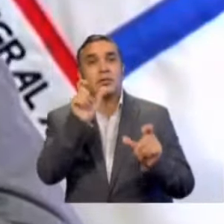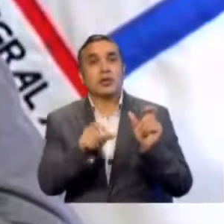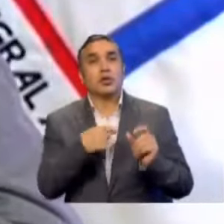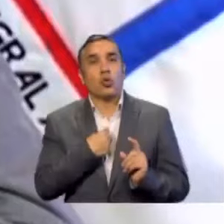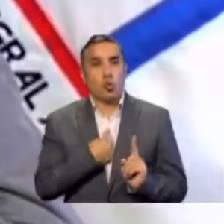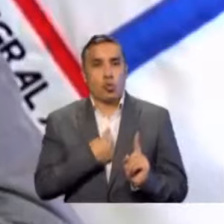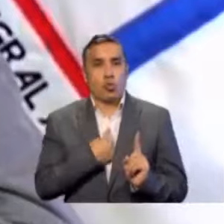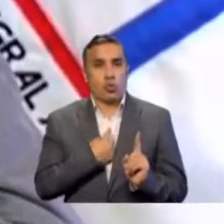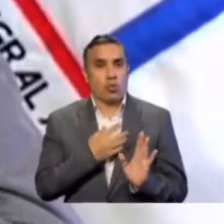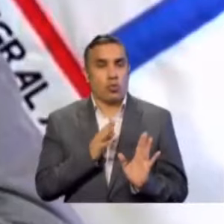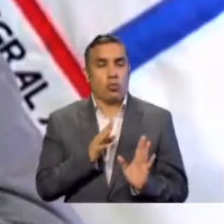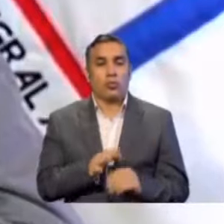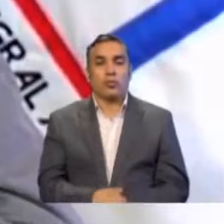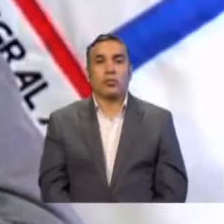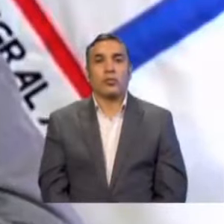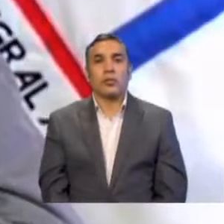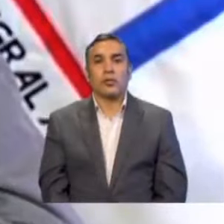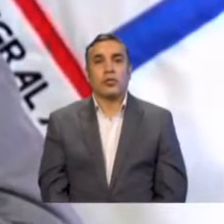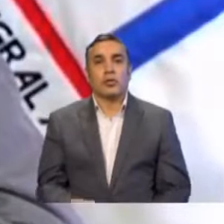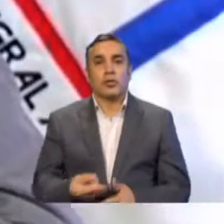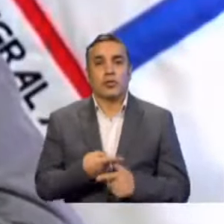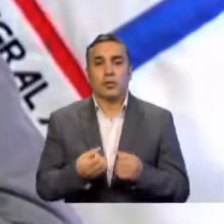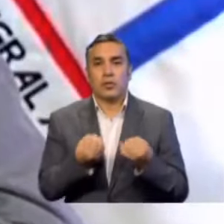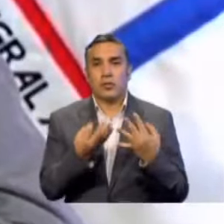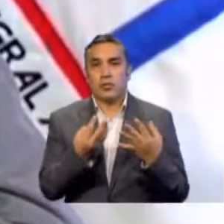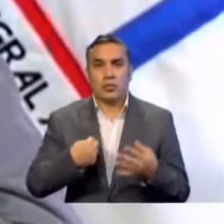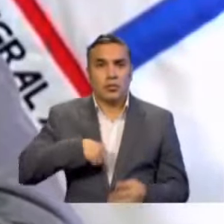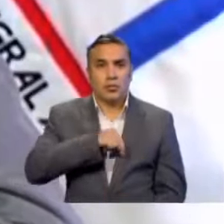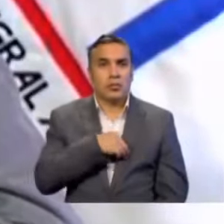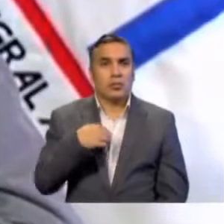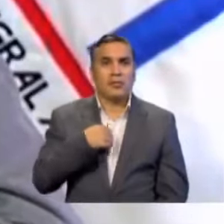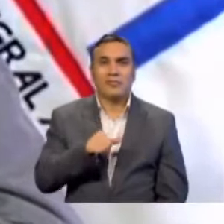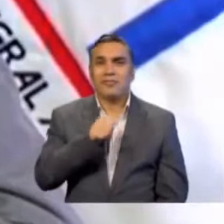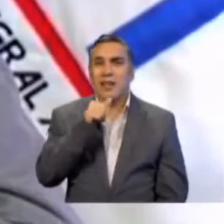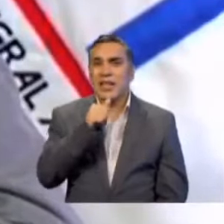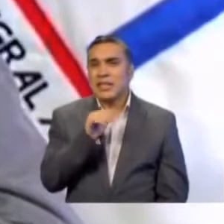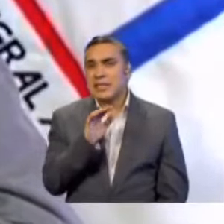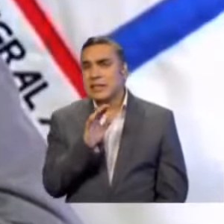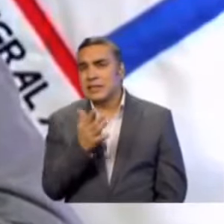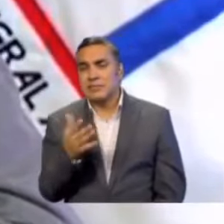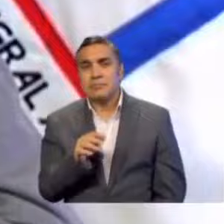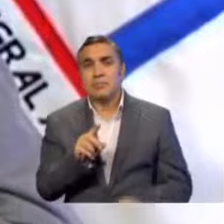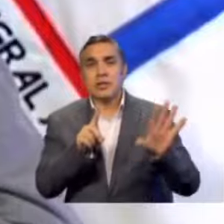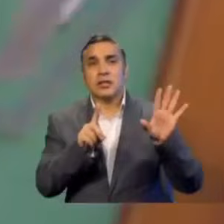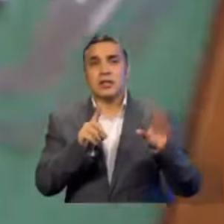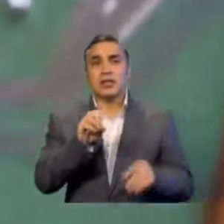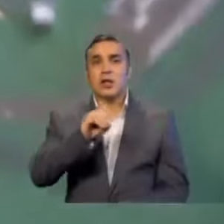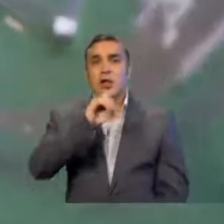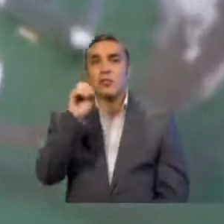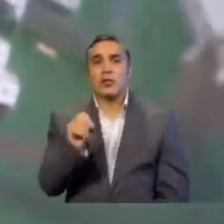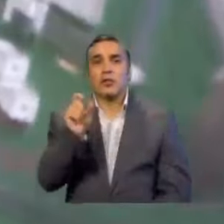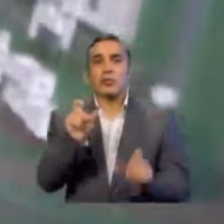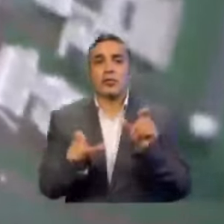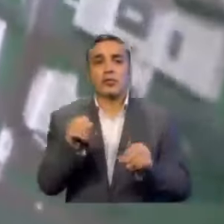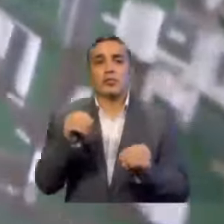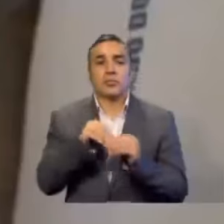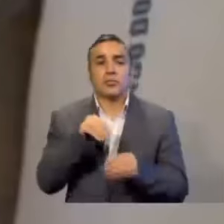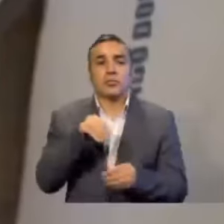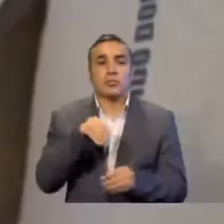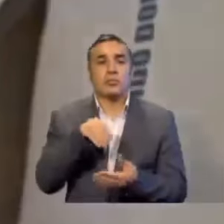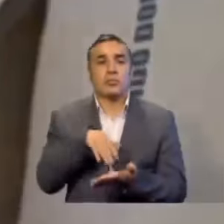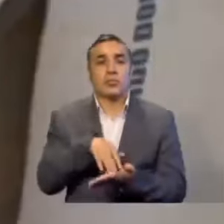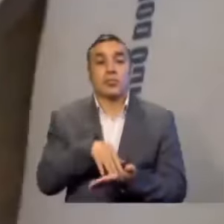libertad. Tomando en consideración este número, nosotros tendríamos un déficit aproximadamente del 60%. Aulas